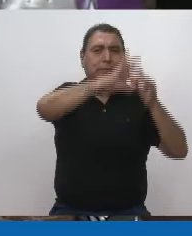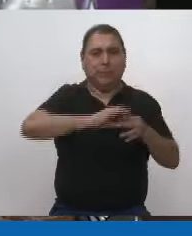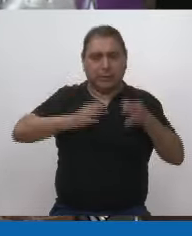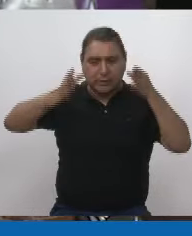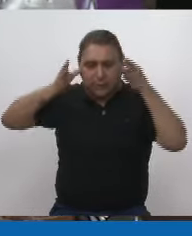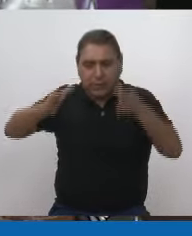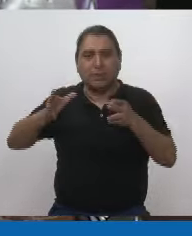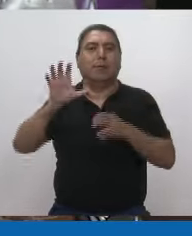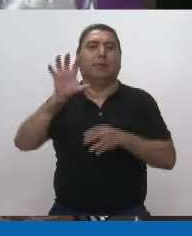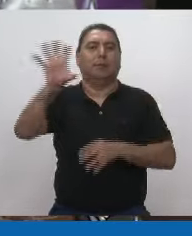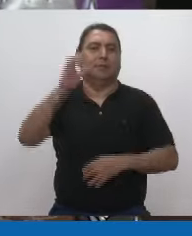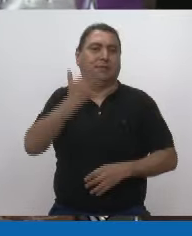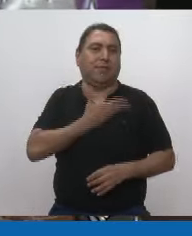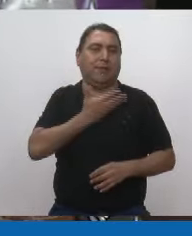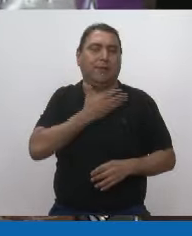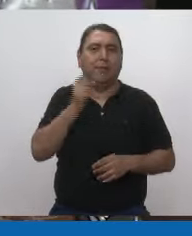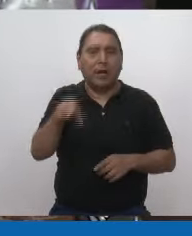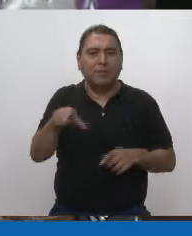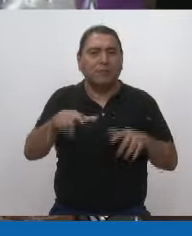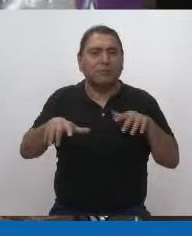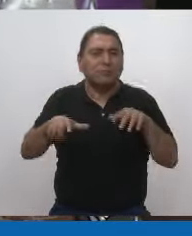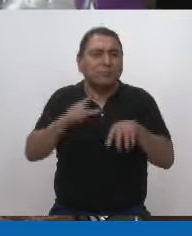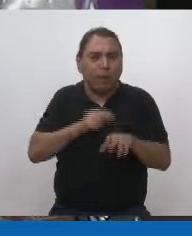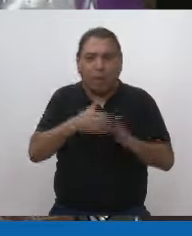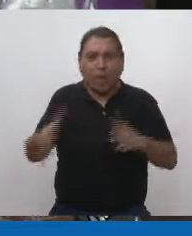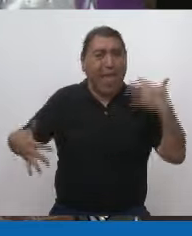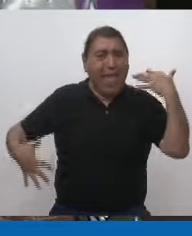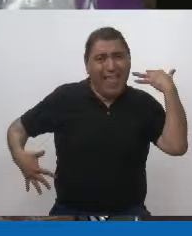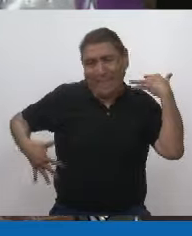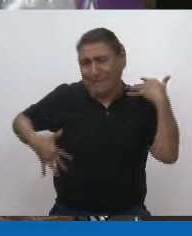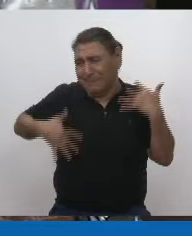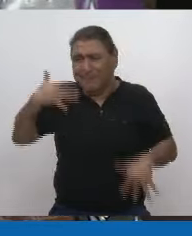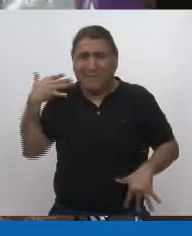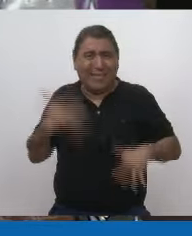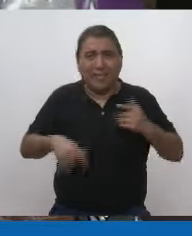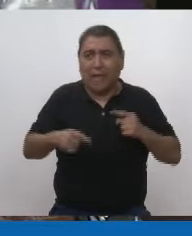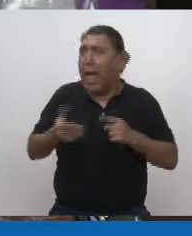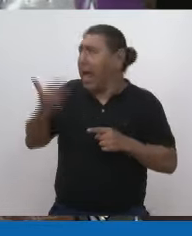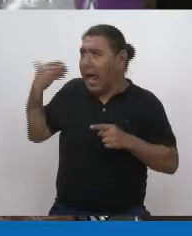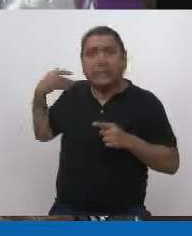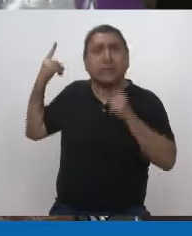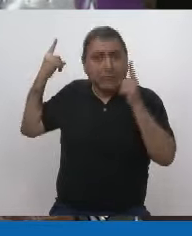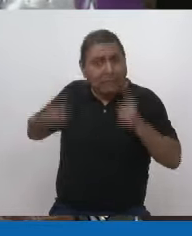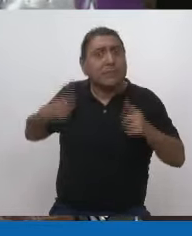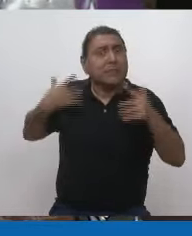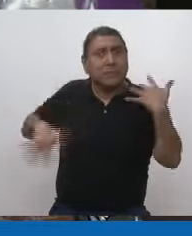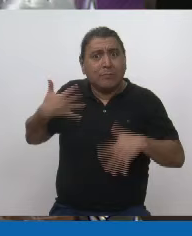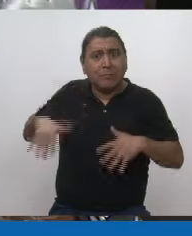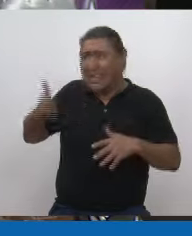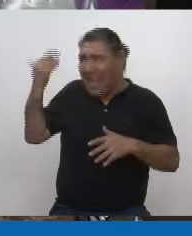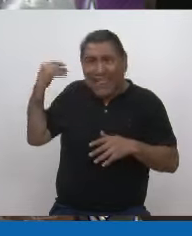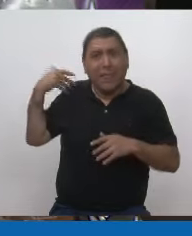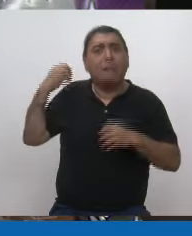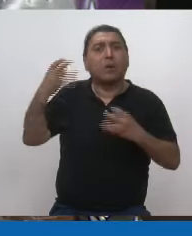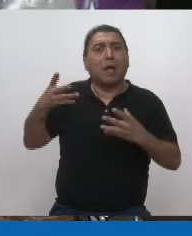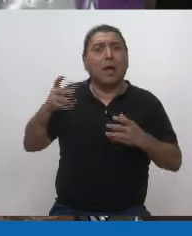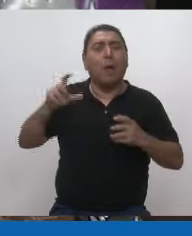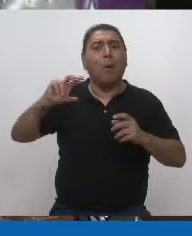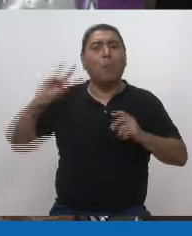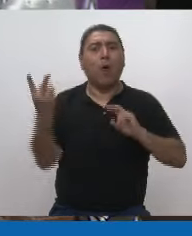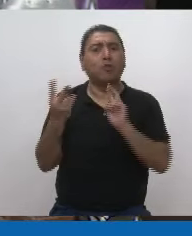situación de absoluta emergencia. Lo era en ese momento, ya lo era en ese momento, porque los muertos se